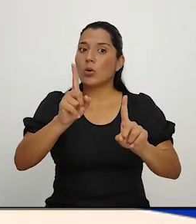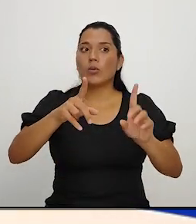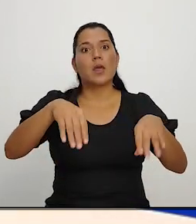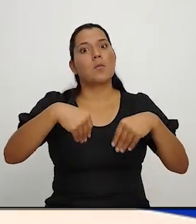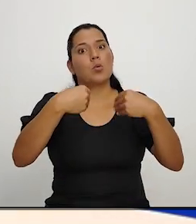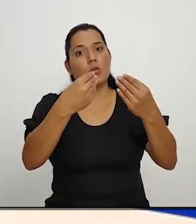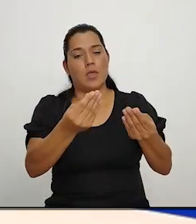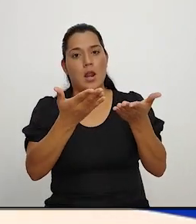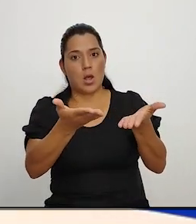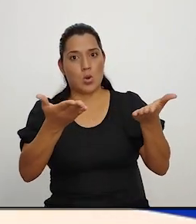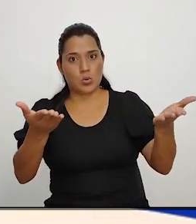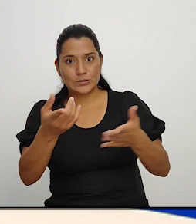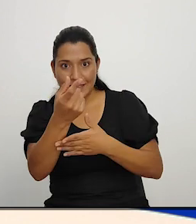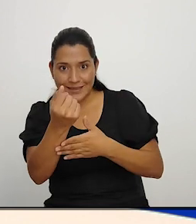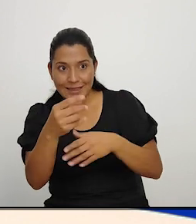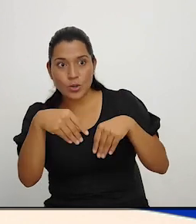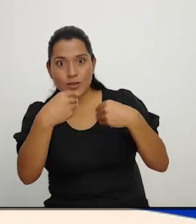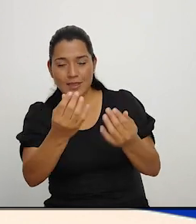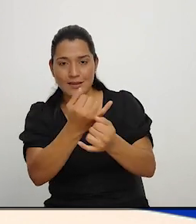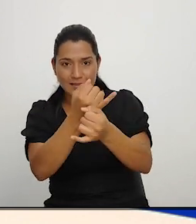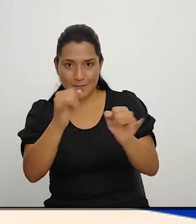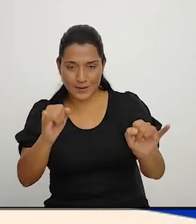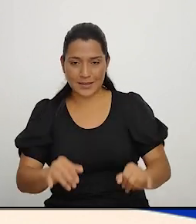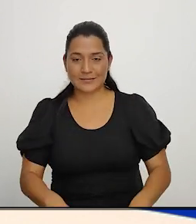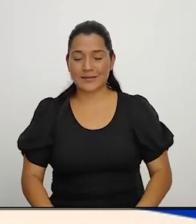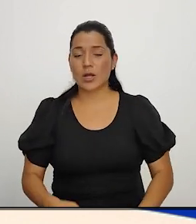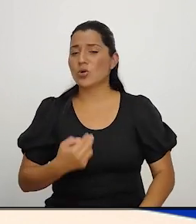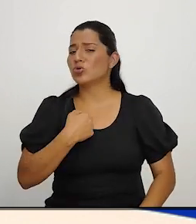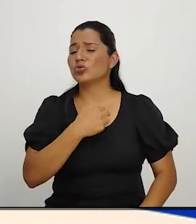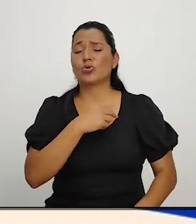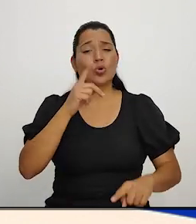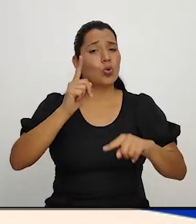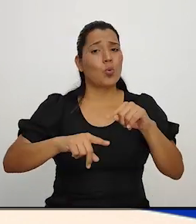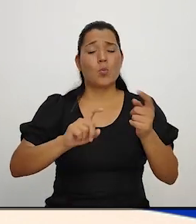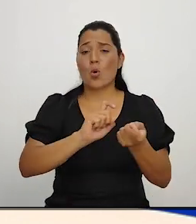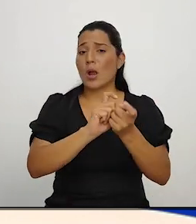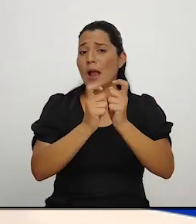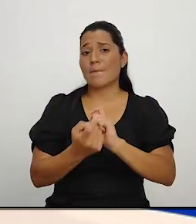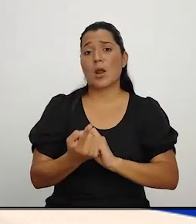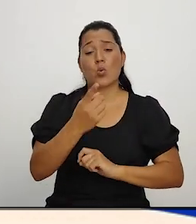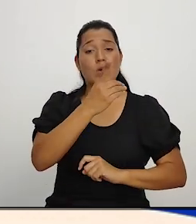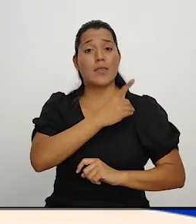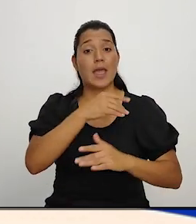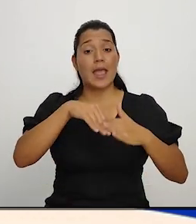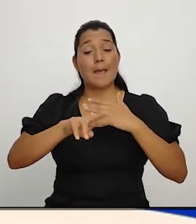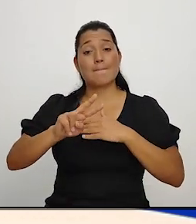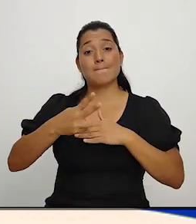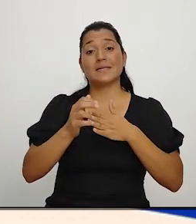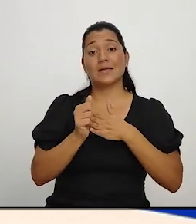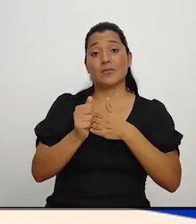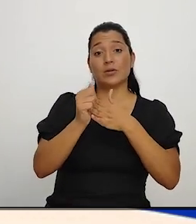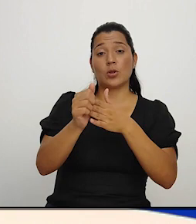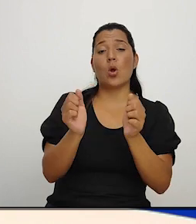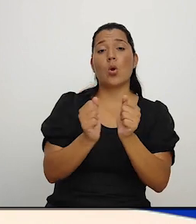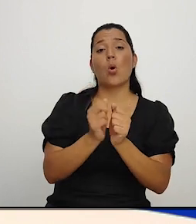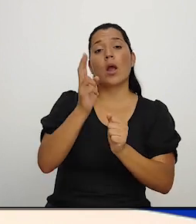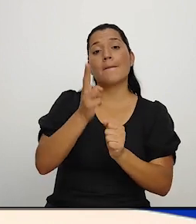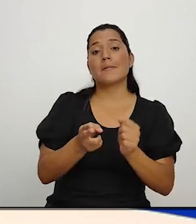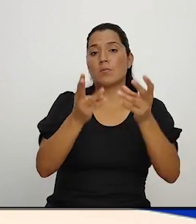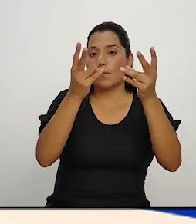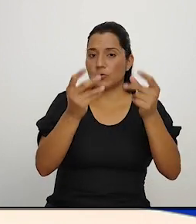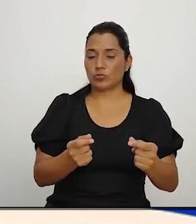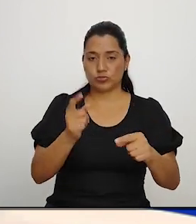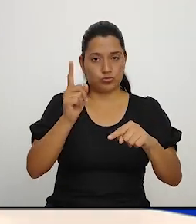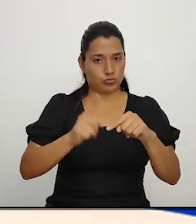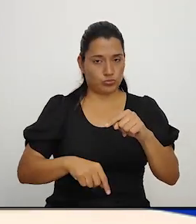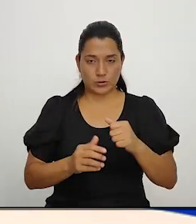de recursos e Independencia no podemos transformar una dirección en vicerrectoría con el mismo presupuesto